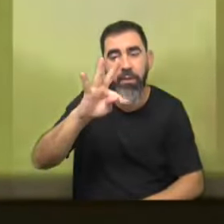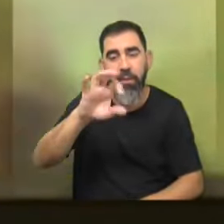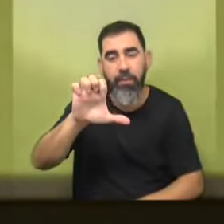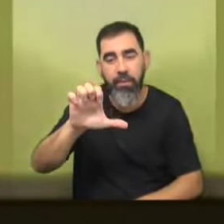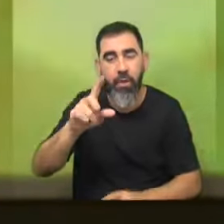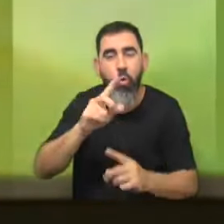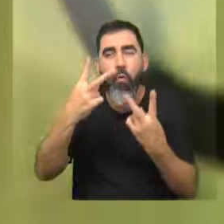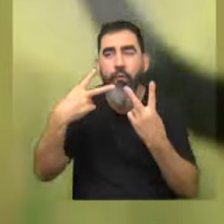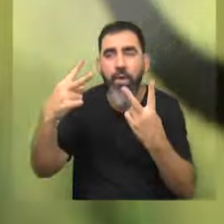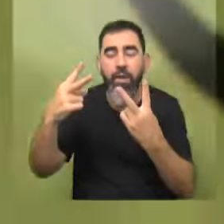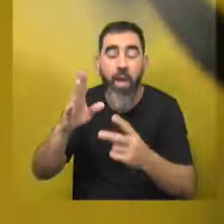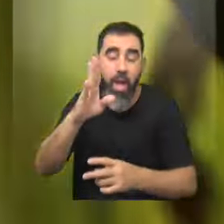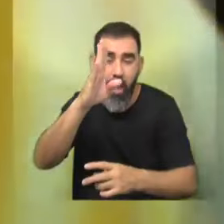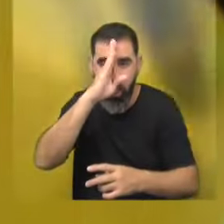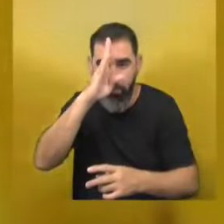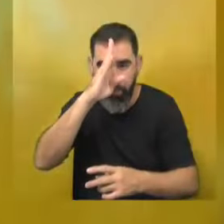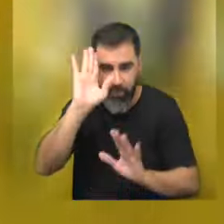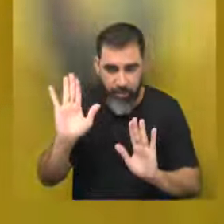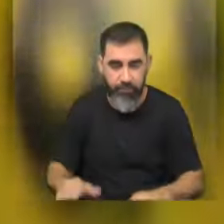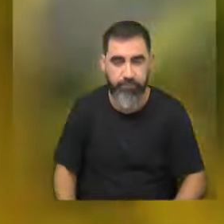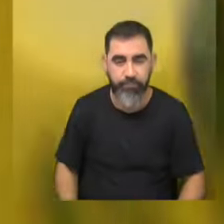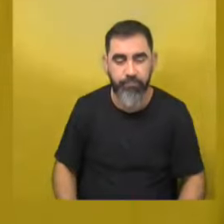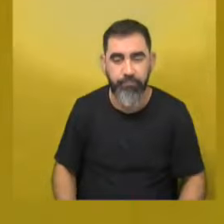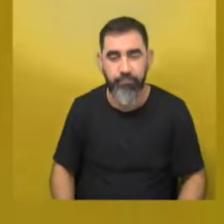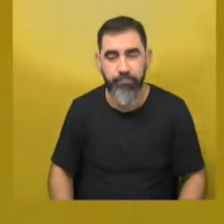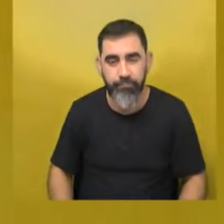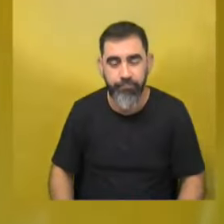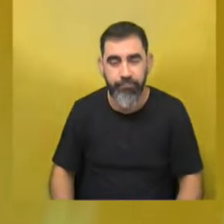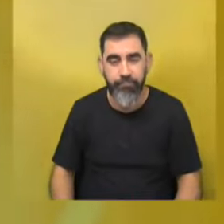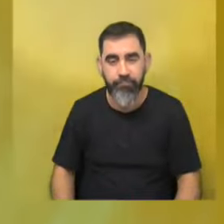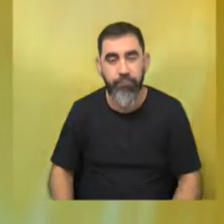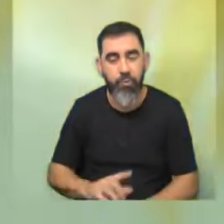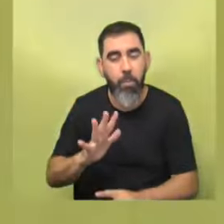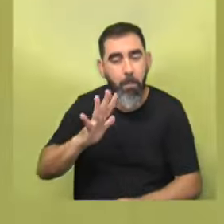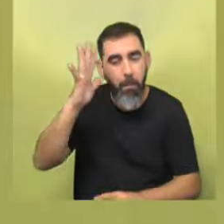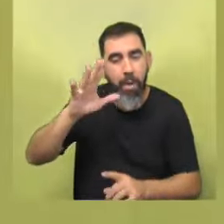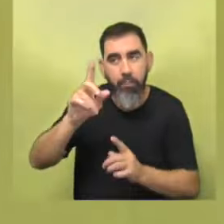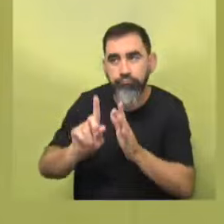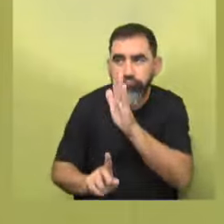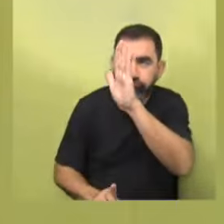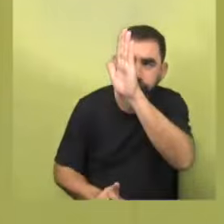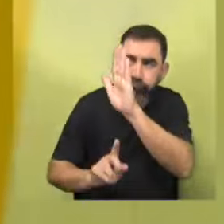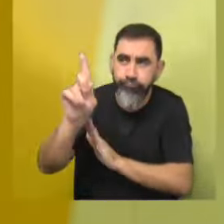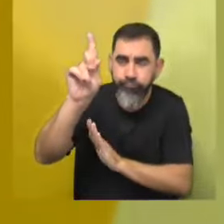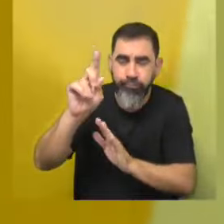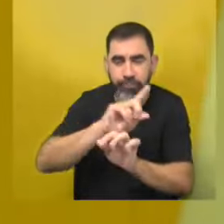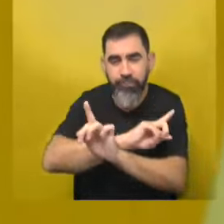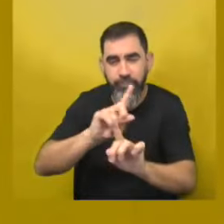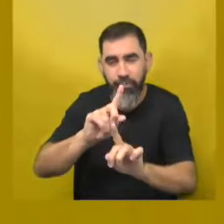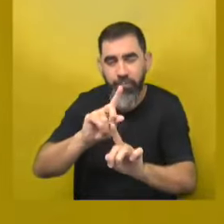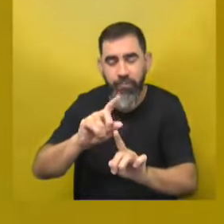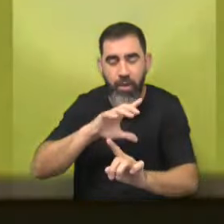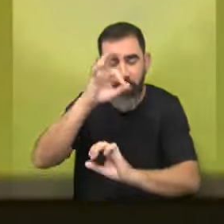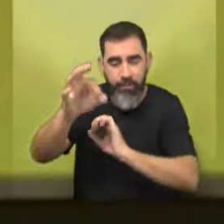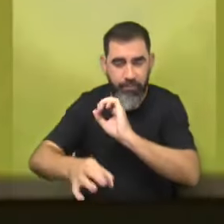originalmente la idea del Antelsat, que de él estamos hablando, no pasaba por la cabeza de nadie ponerlo en una nave, en un lanzador y que fuera en órbita.